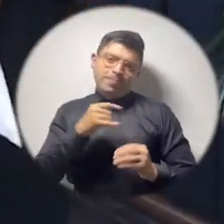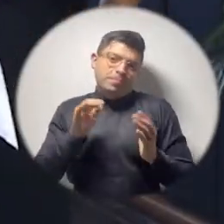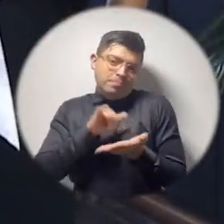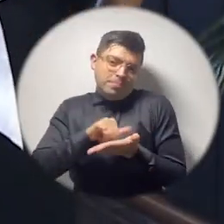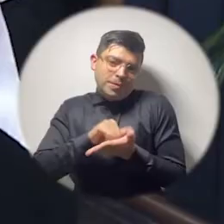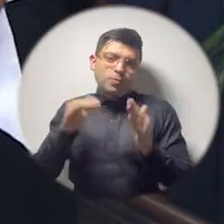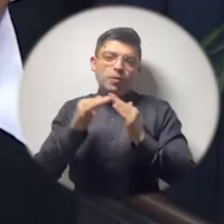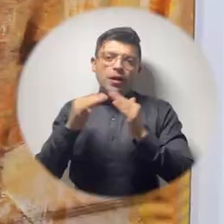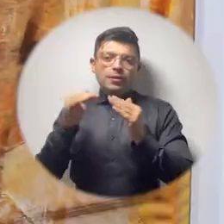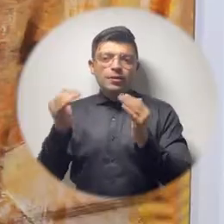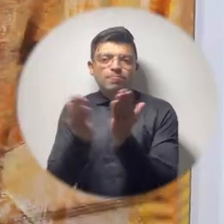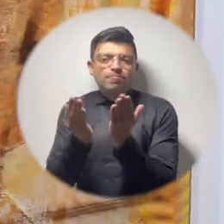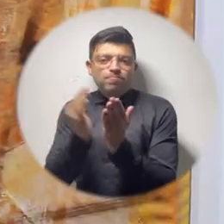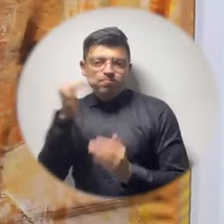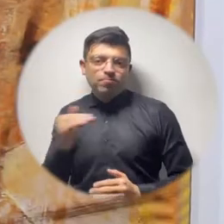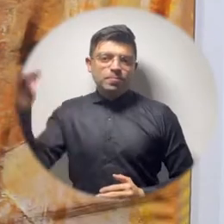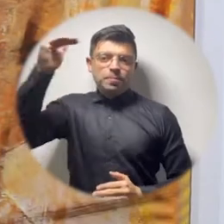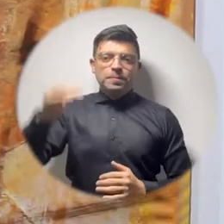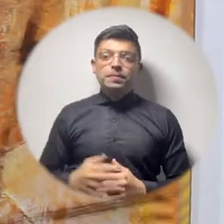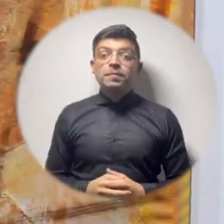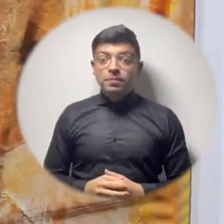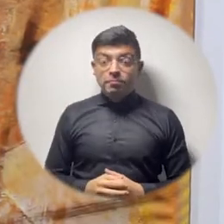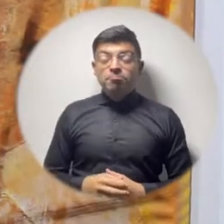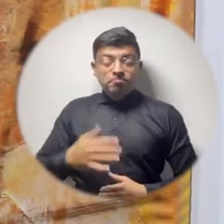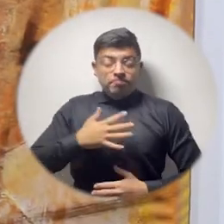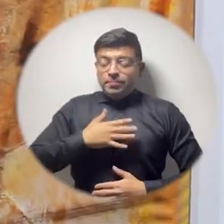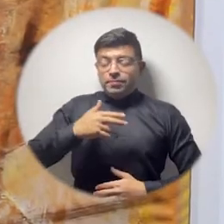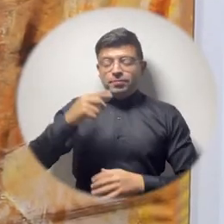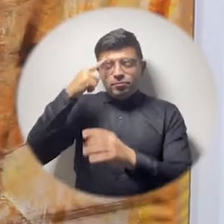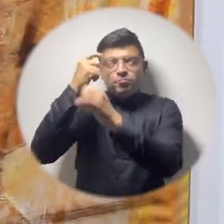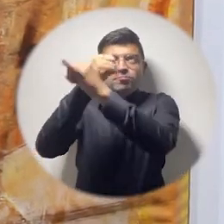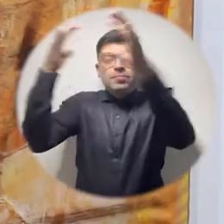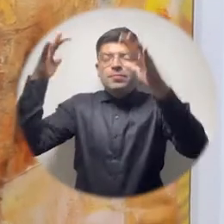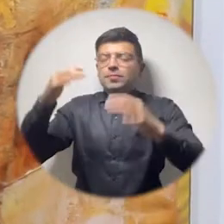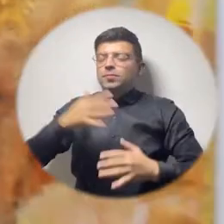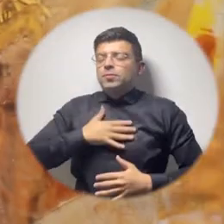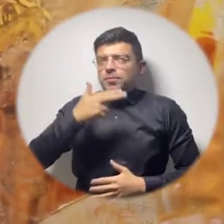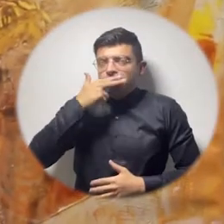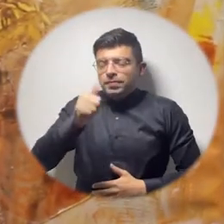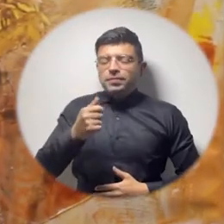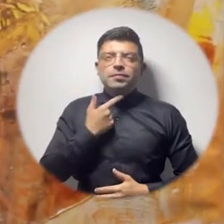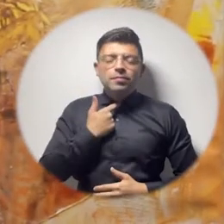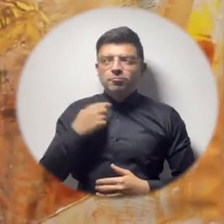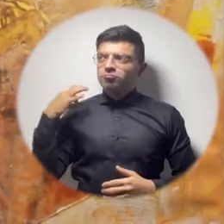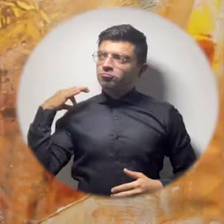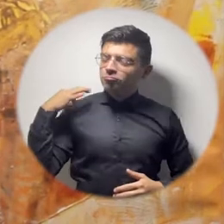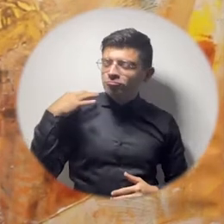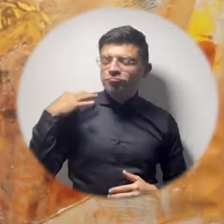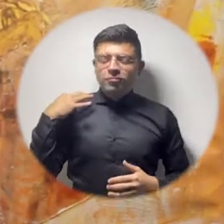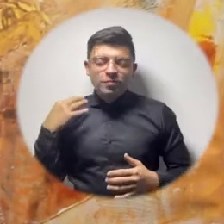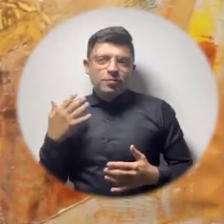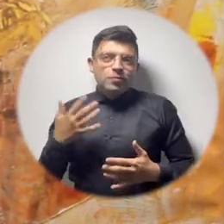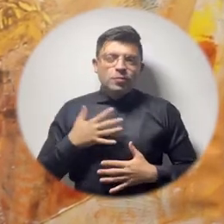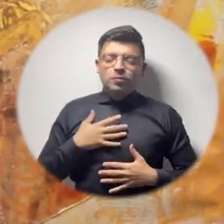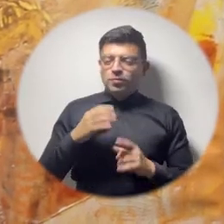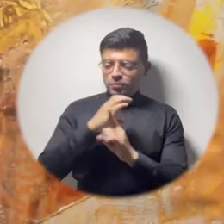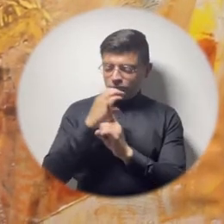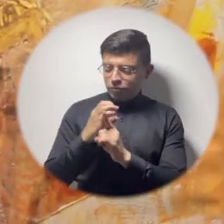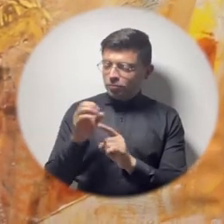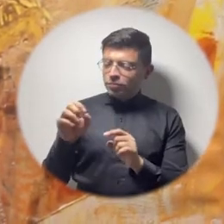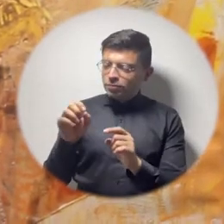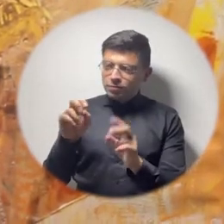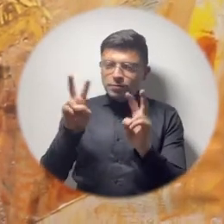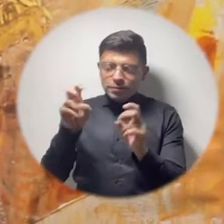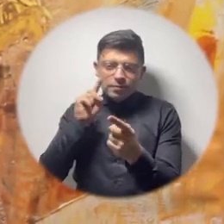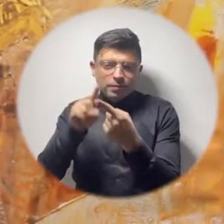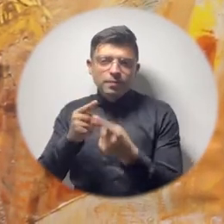casa de estudios superiores. Para mí esto es un sueño, que de pequeña siempre me ha gustado como el tema de los reinados, la parte